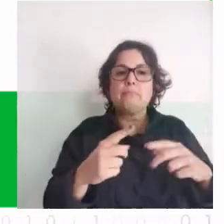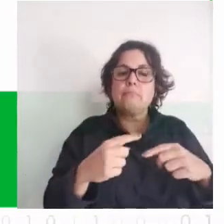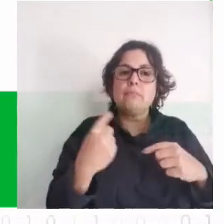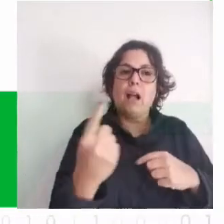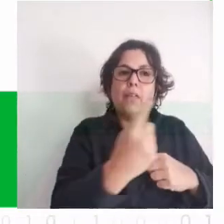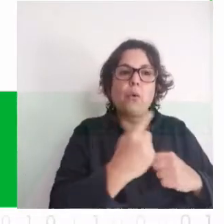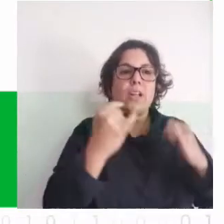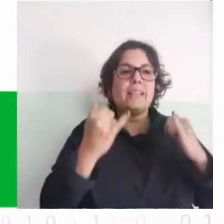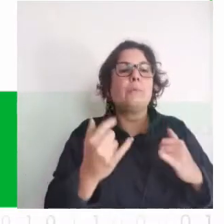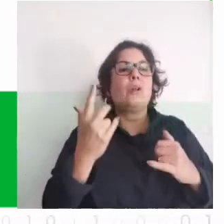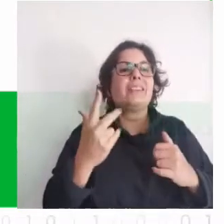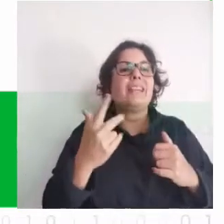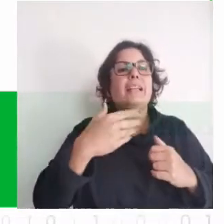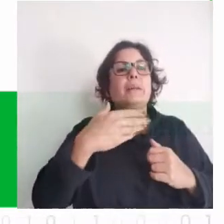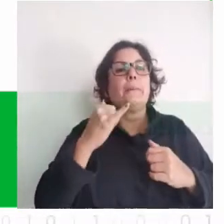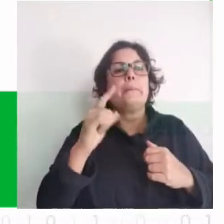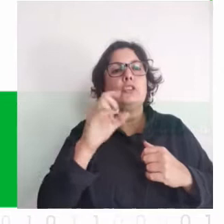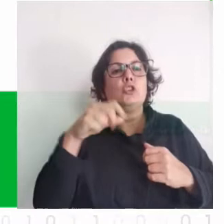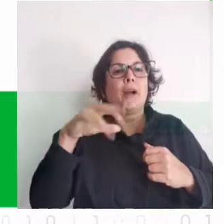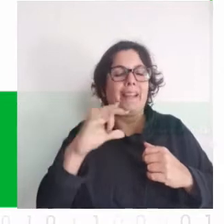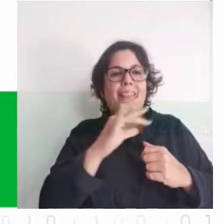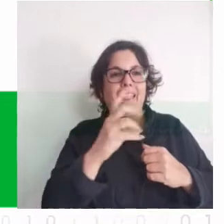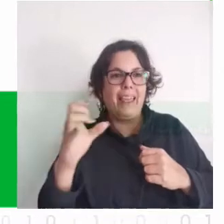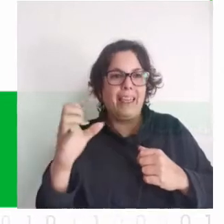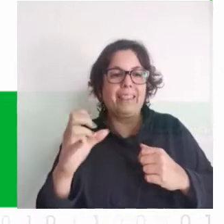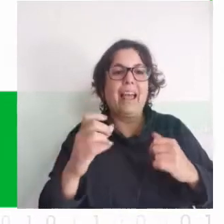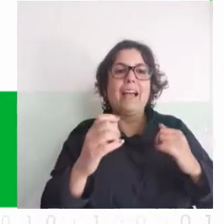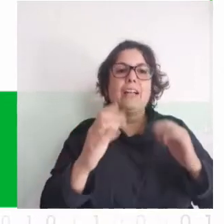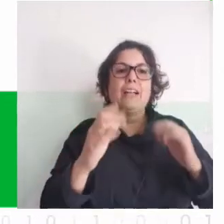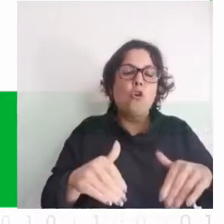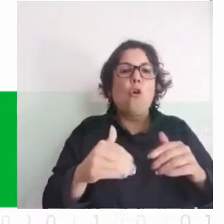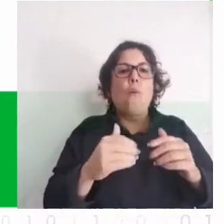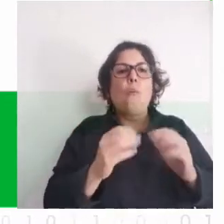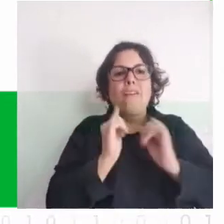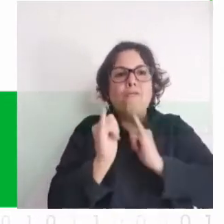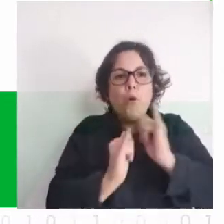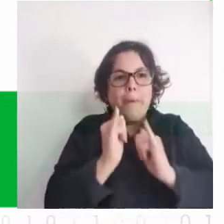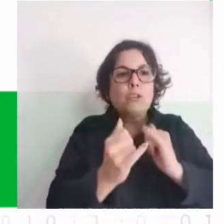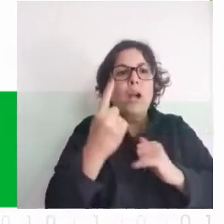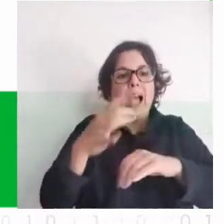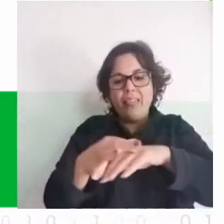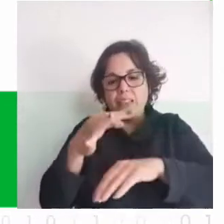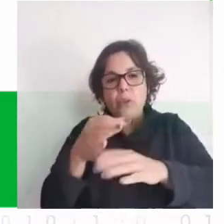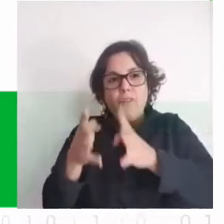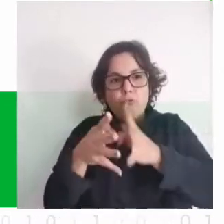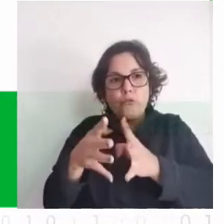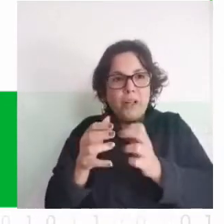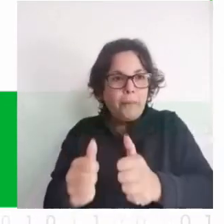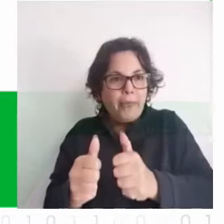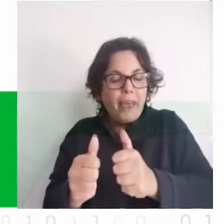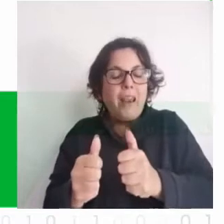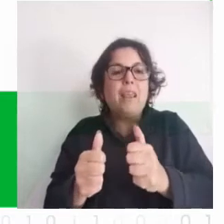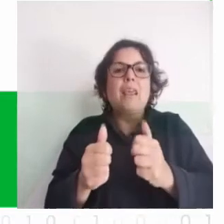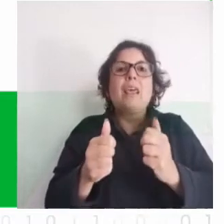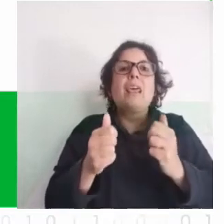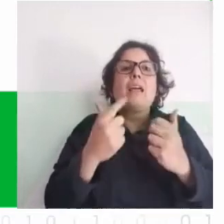3 billones de letras que son las instrucciones para que cada célula funcione bien, y lo